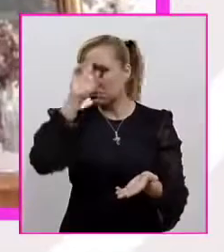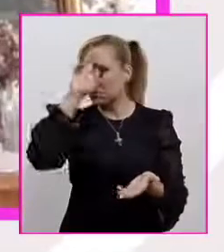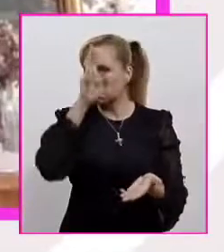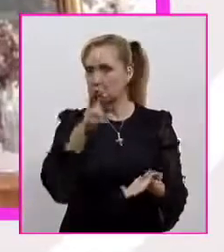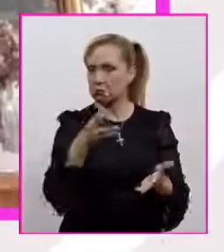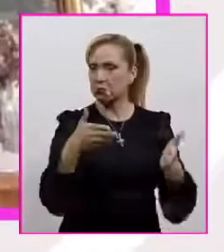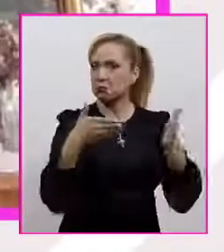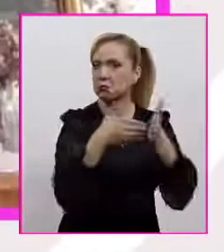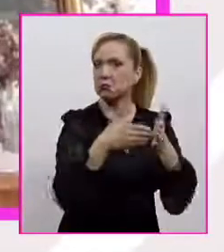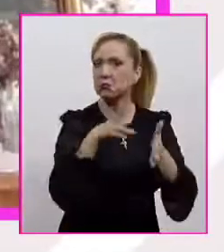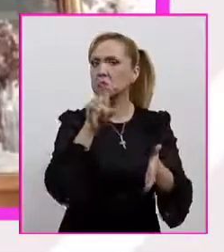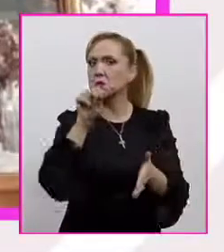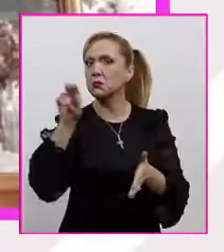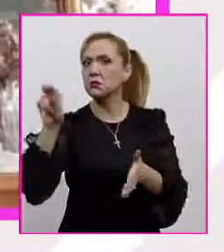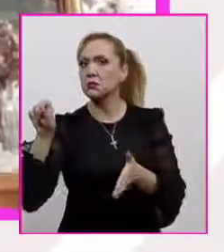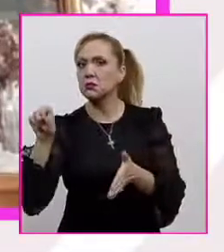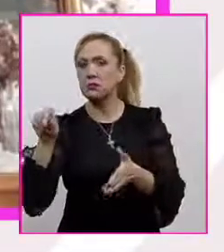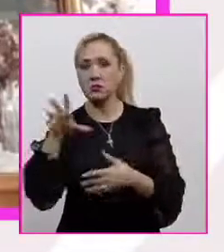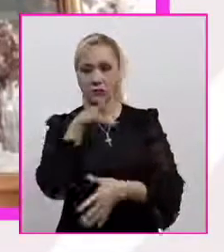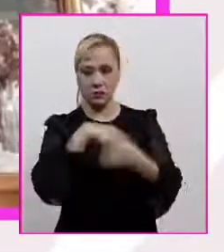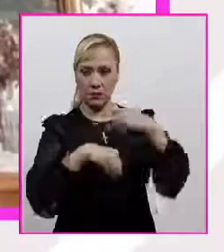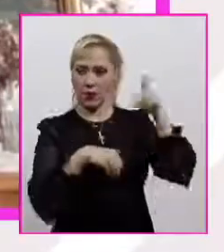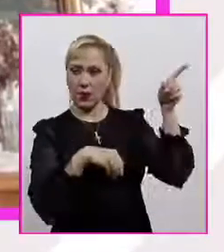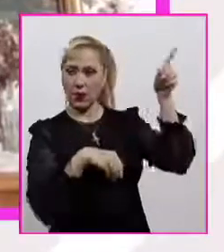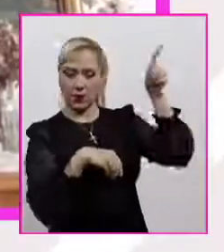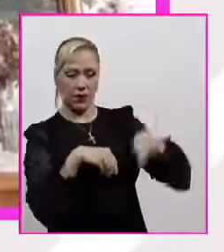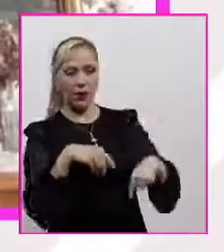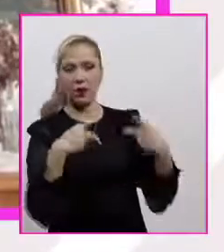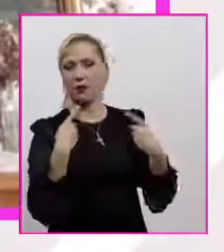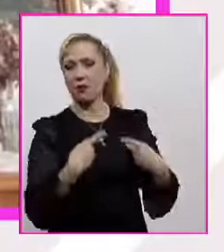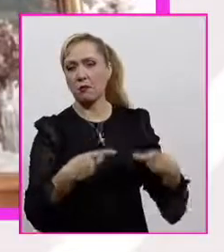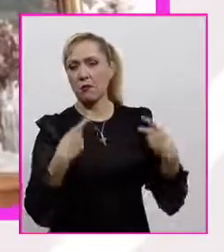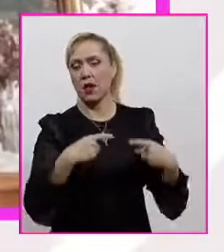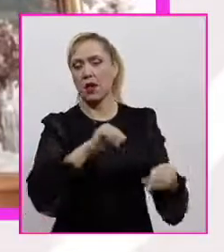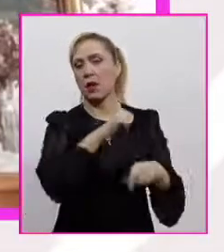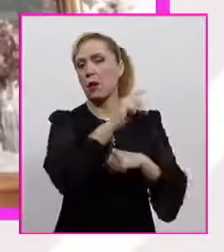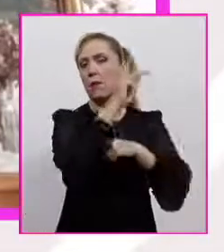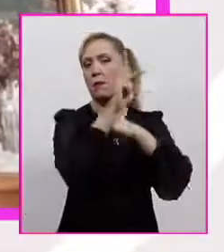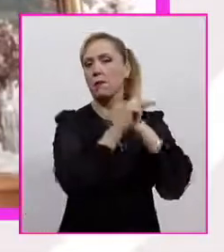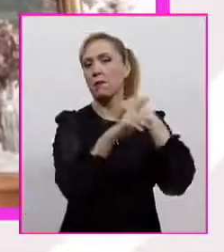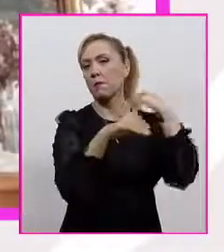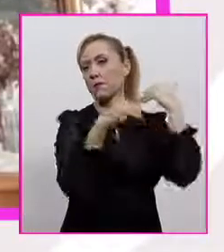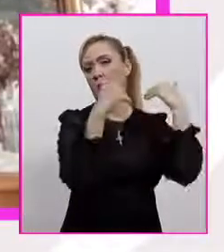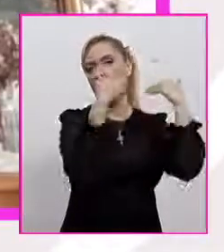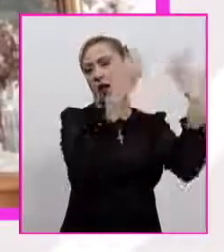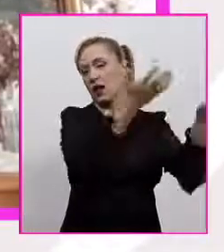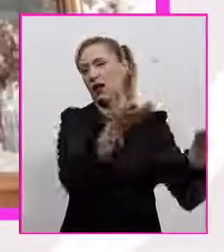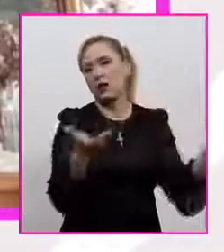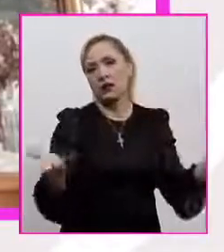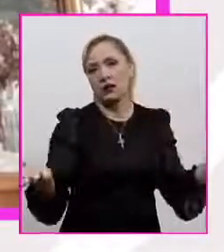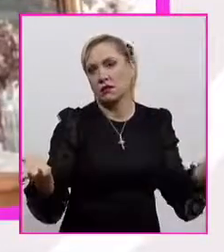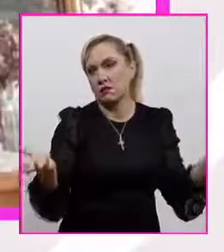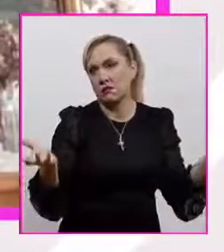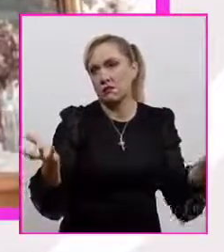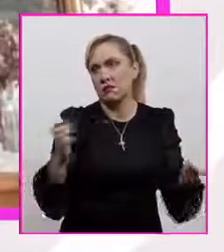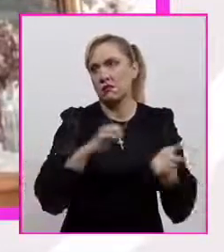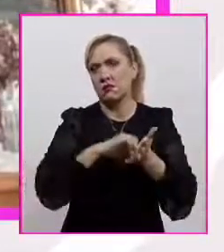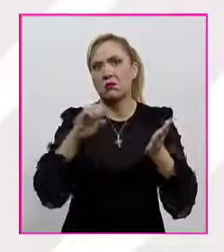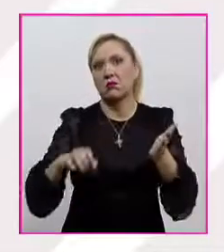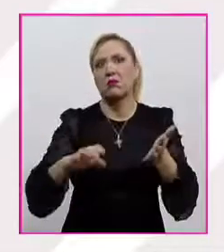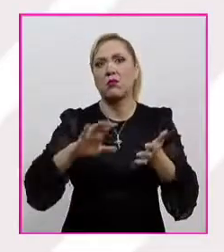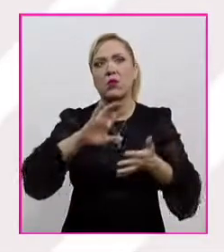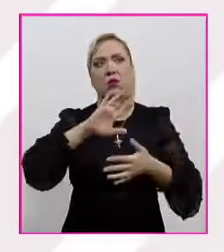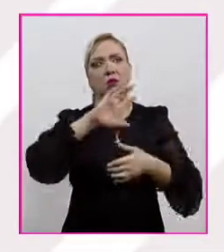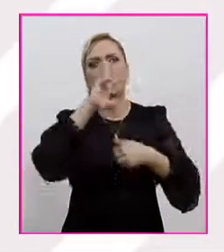estos obstáculos en el ingreso a personas que provienen de otras partes del continente, del país, del planeta,